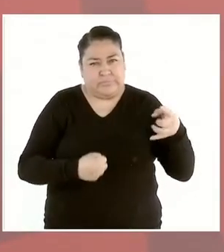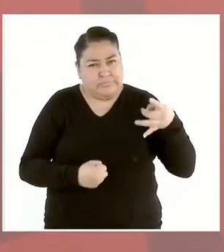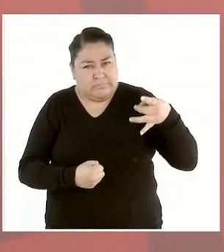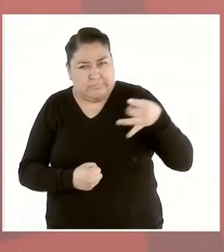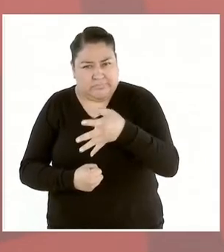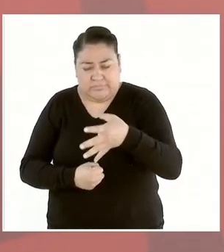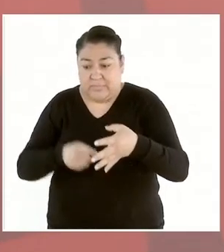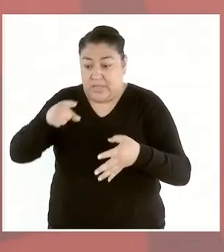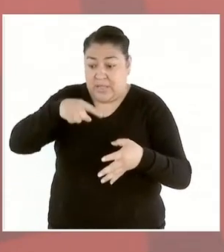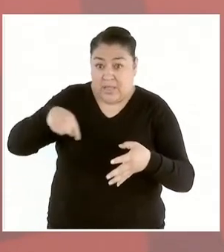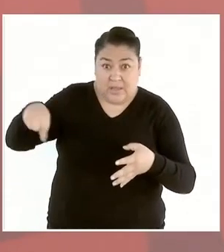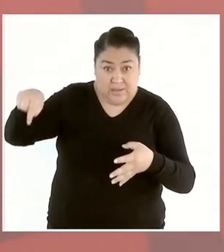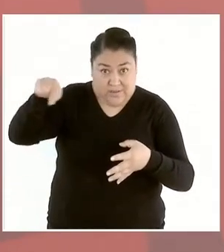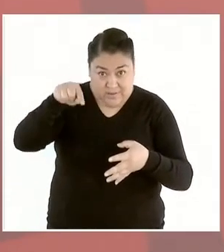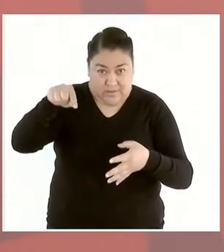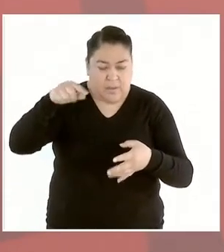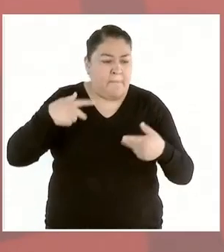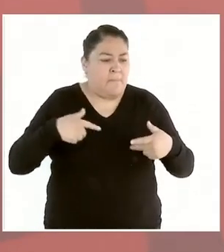los liberales